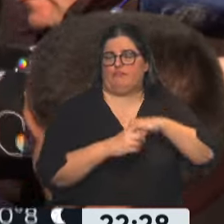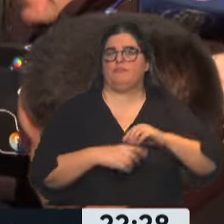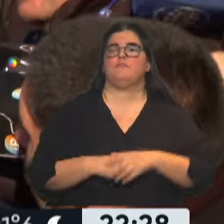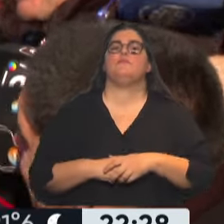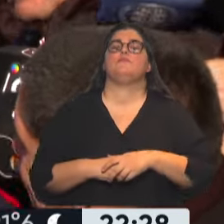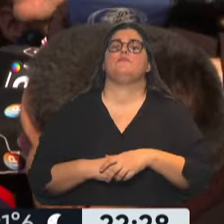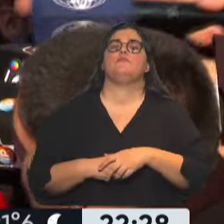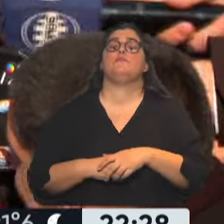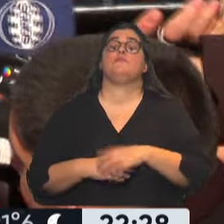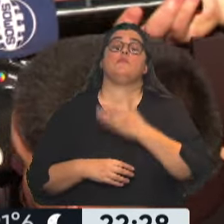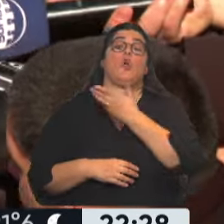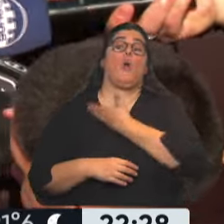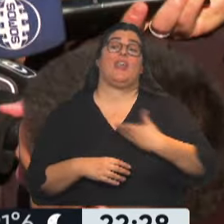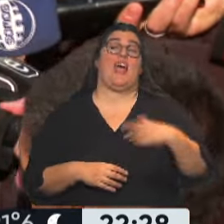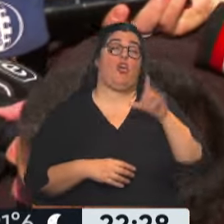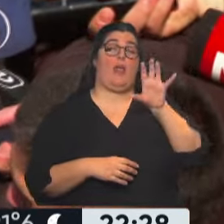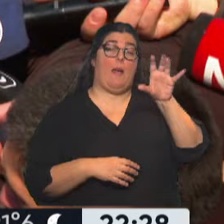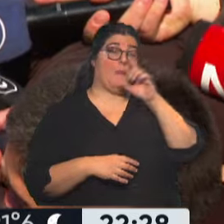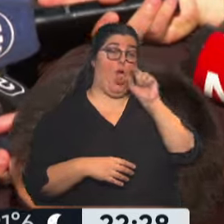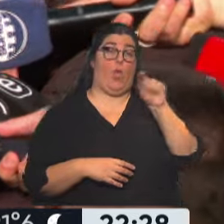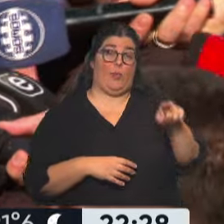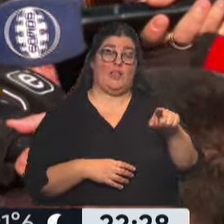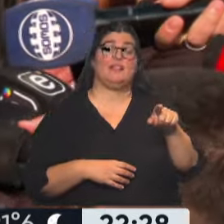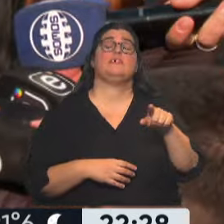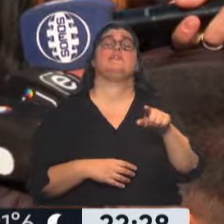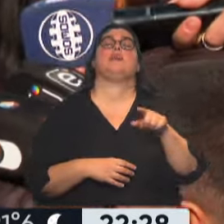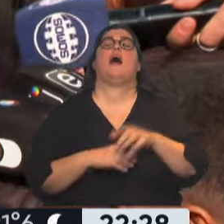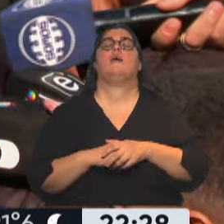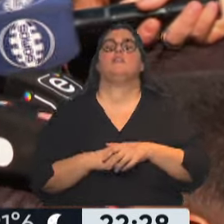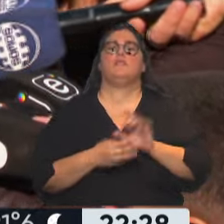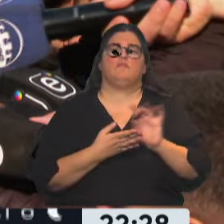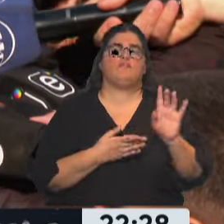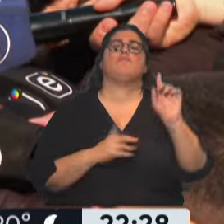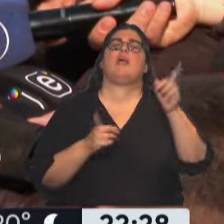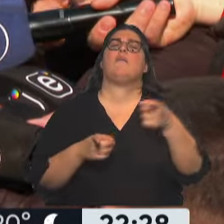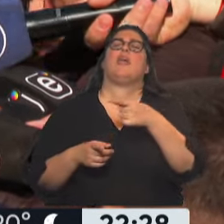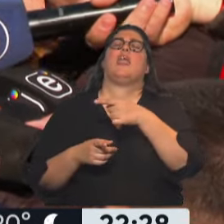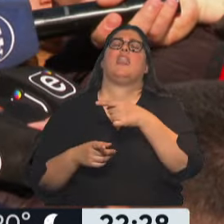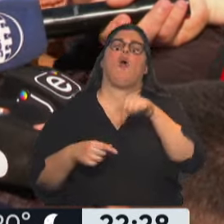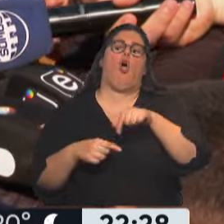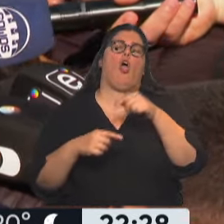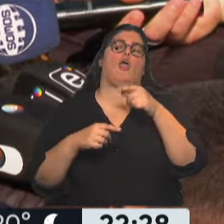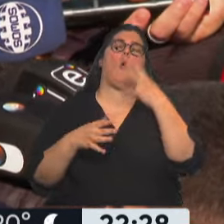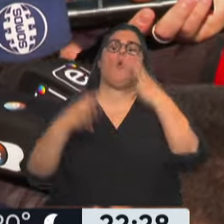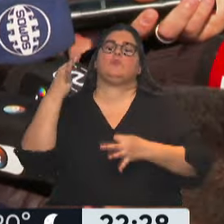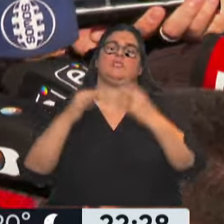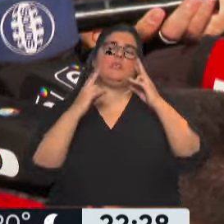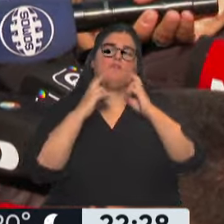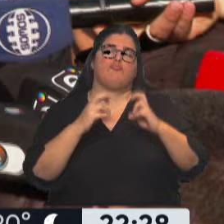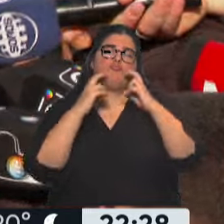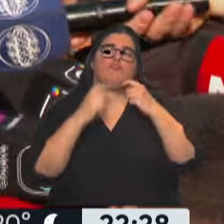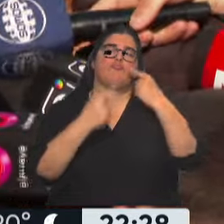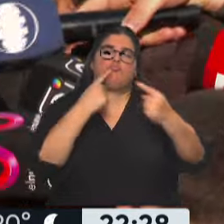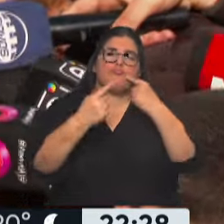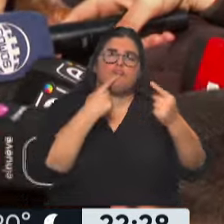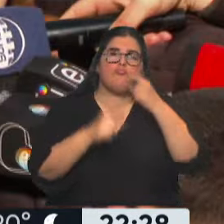gobernador de esa provincia y hoy continuaron las indagatorias. Luego de la declaración de Laudelina Ramírez y Benítez, llegó